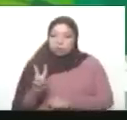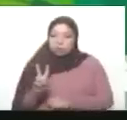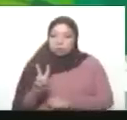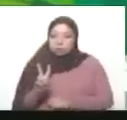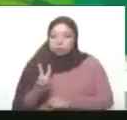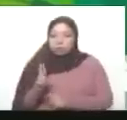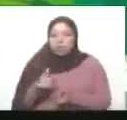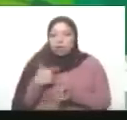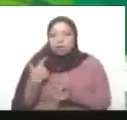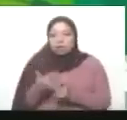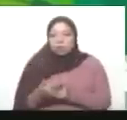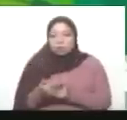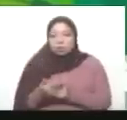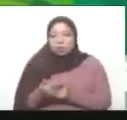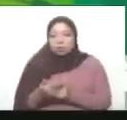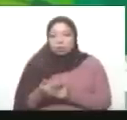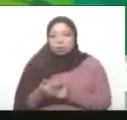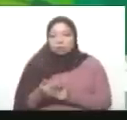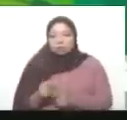para entonces